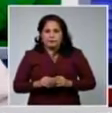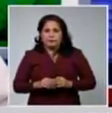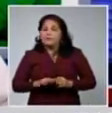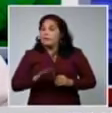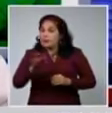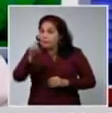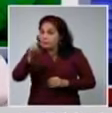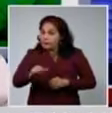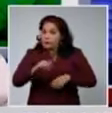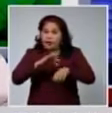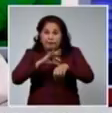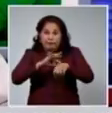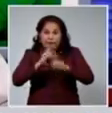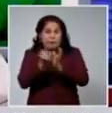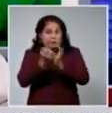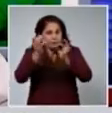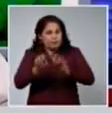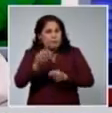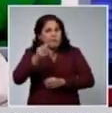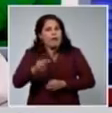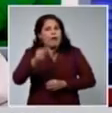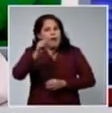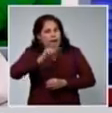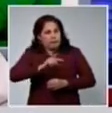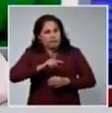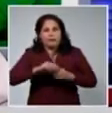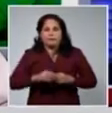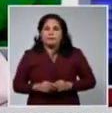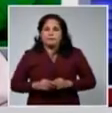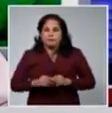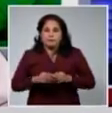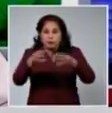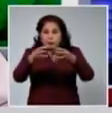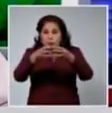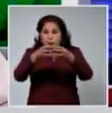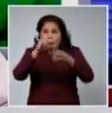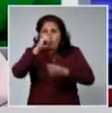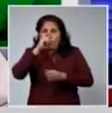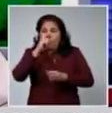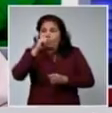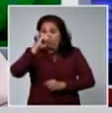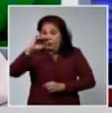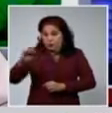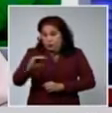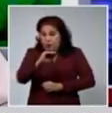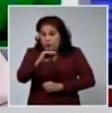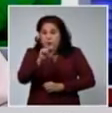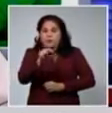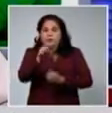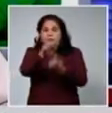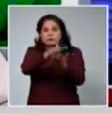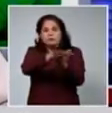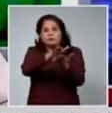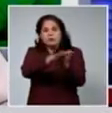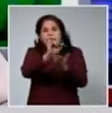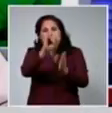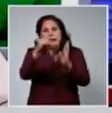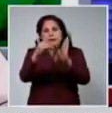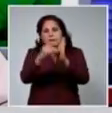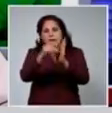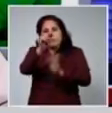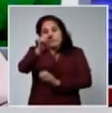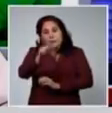diagnosticados en el dial hour el grupo de la traumática pues acumulan seis mil pacientes